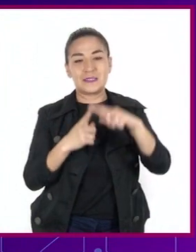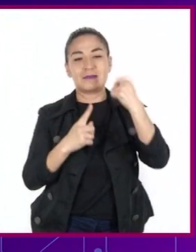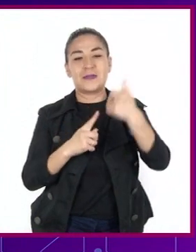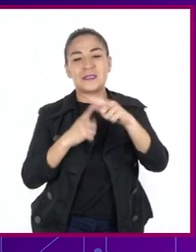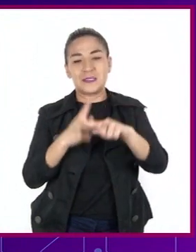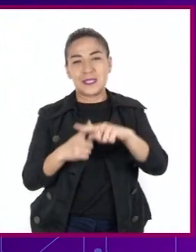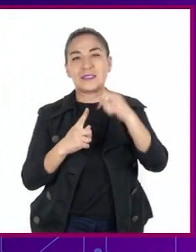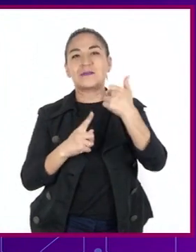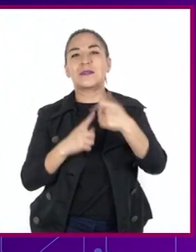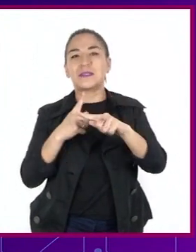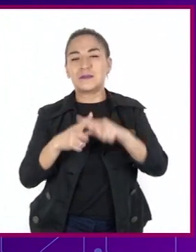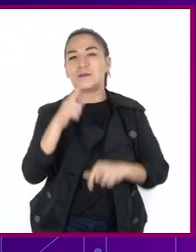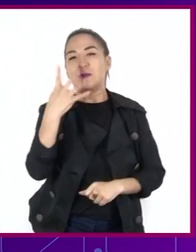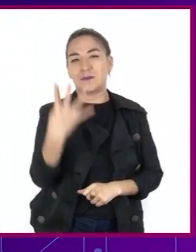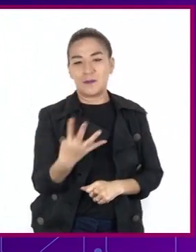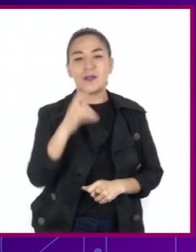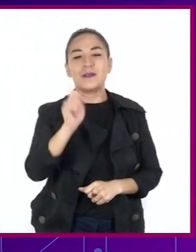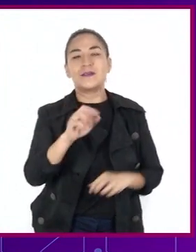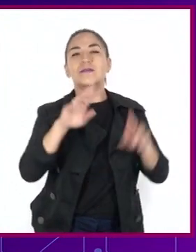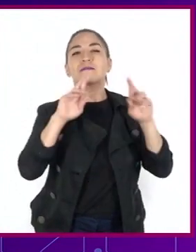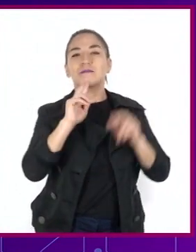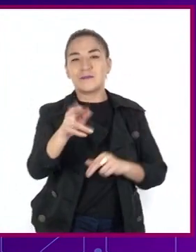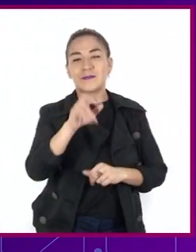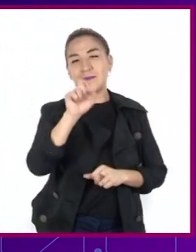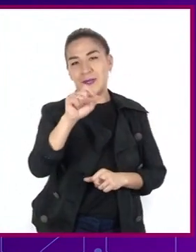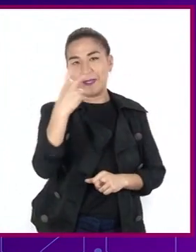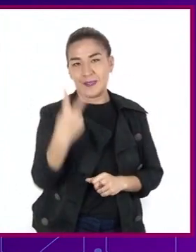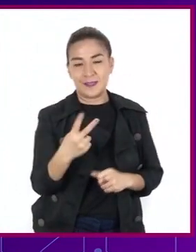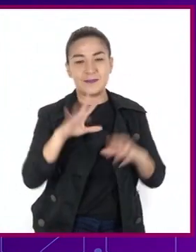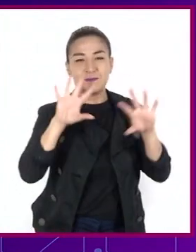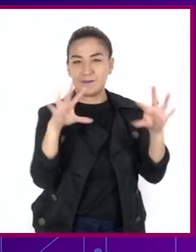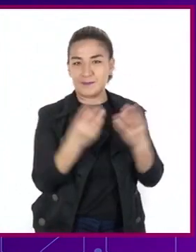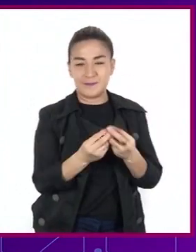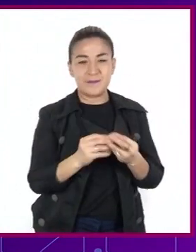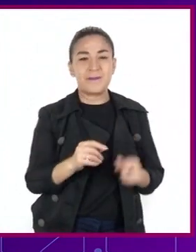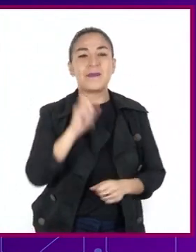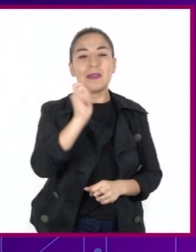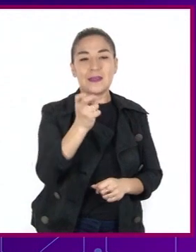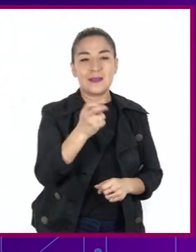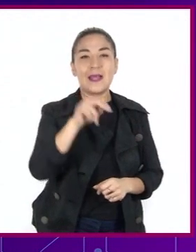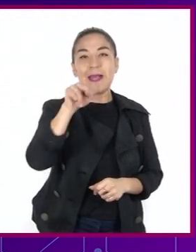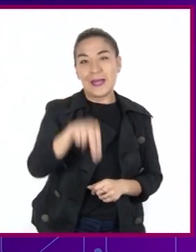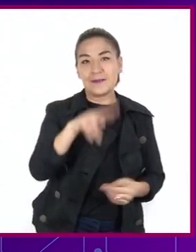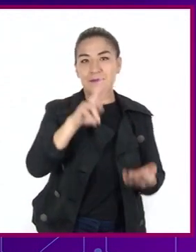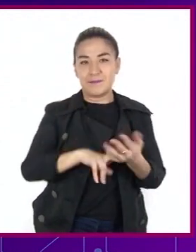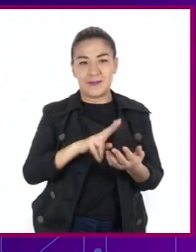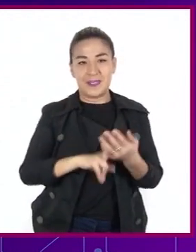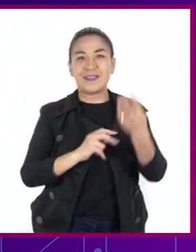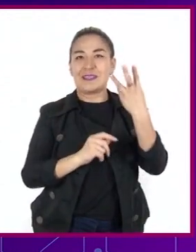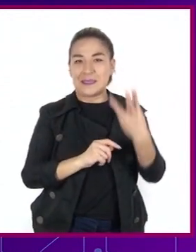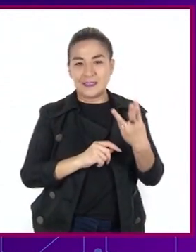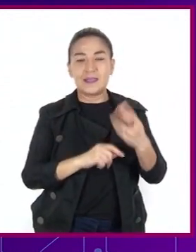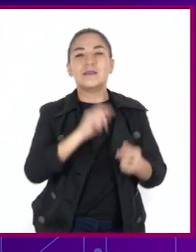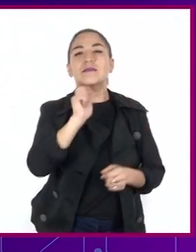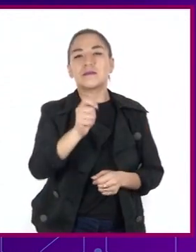4. Resolvemos la suma y el total es 22. Entonces, cuando n vale 3, el